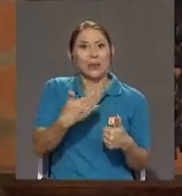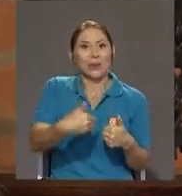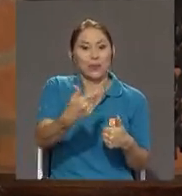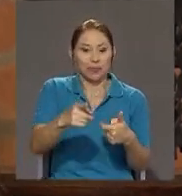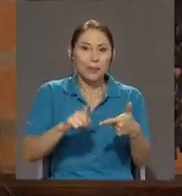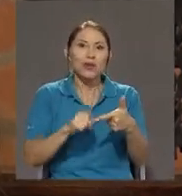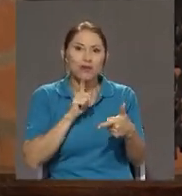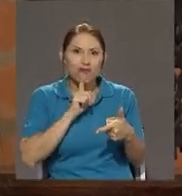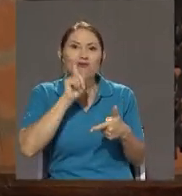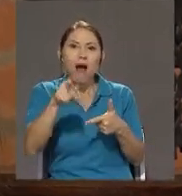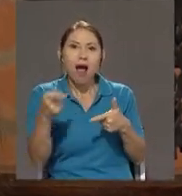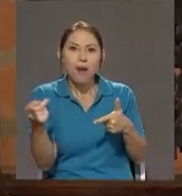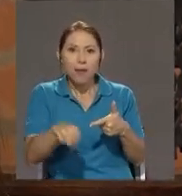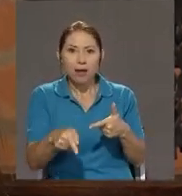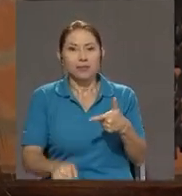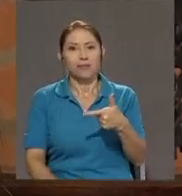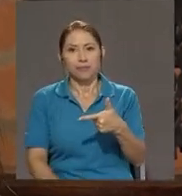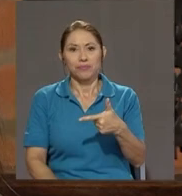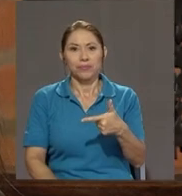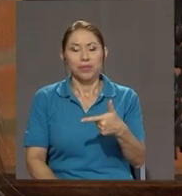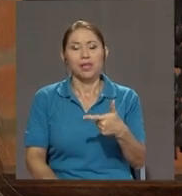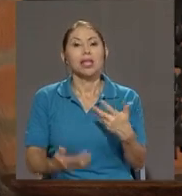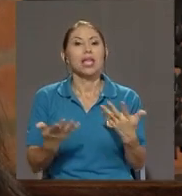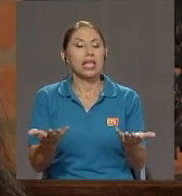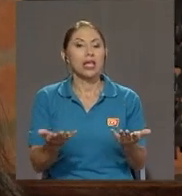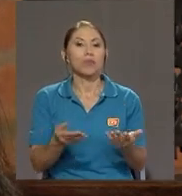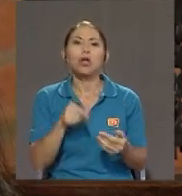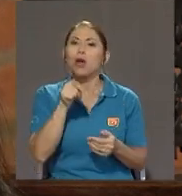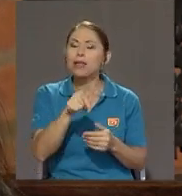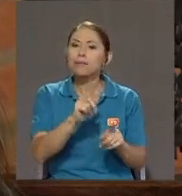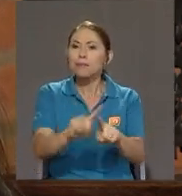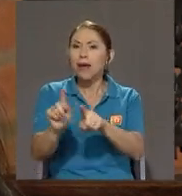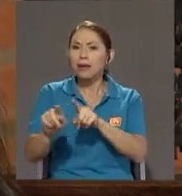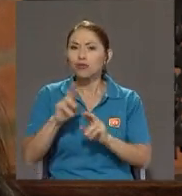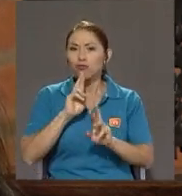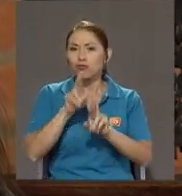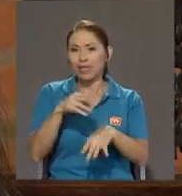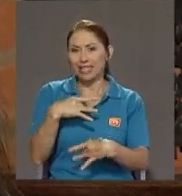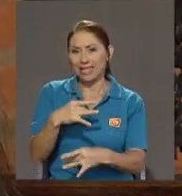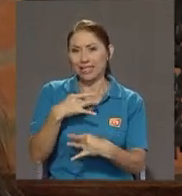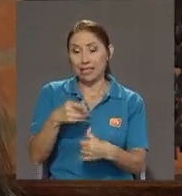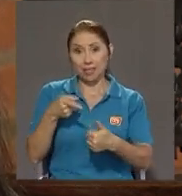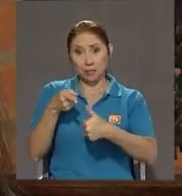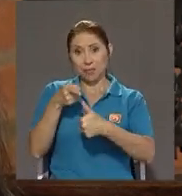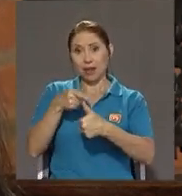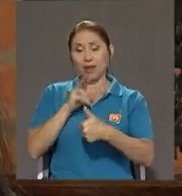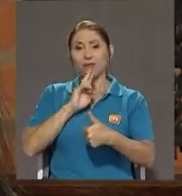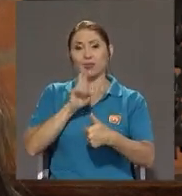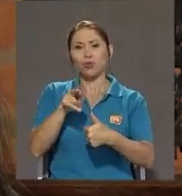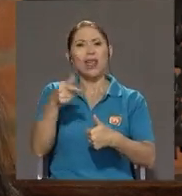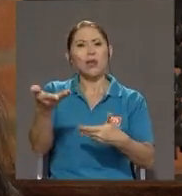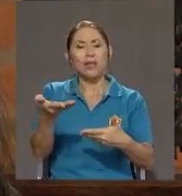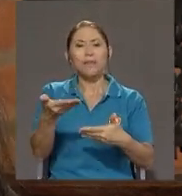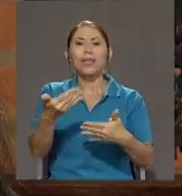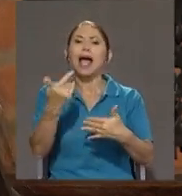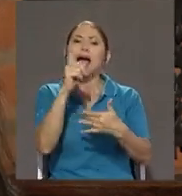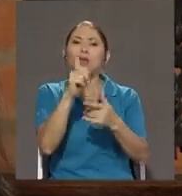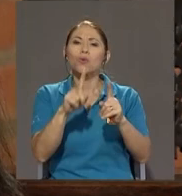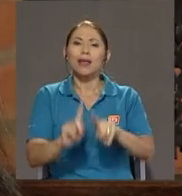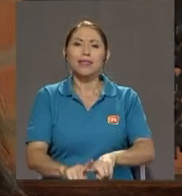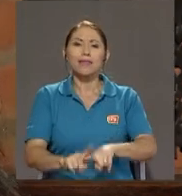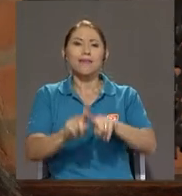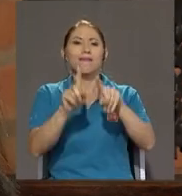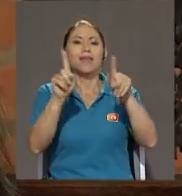efectiva, la que vemos. Y bueno, se generaron varios resultados interesantes. El primero, yo creo que es que hay una diferencia que